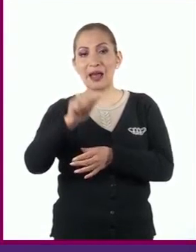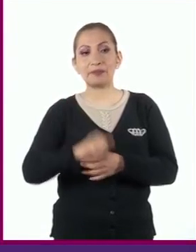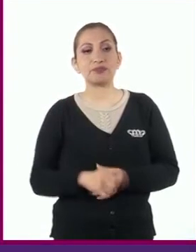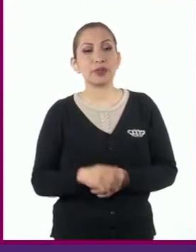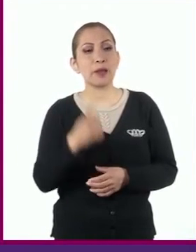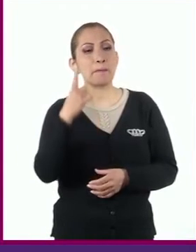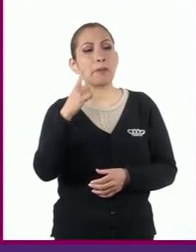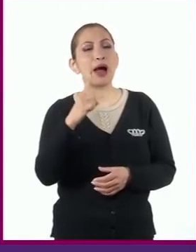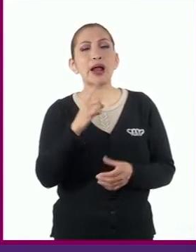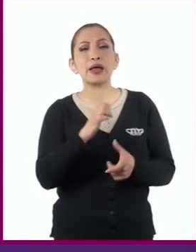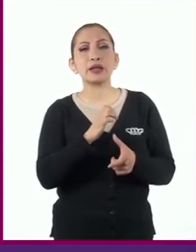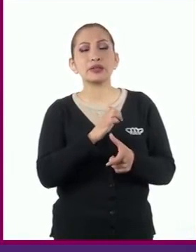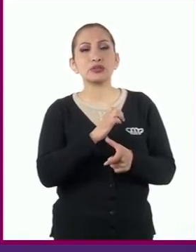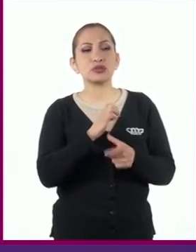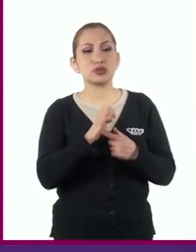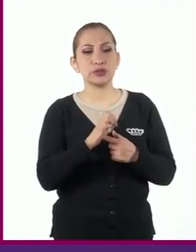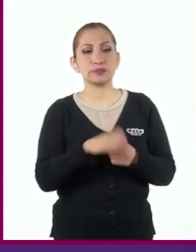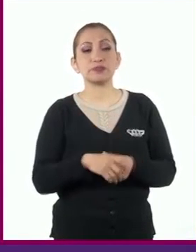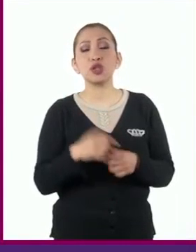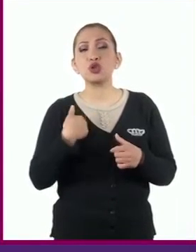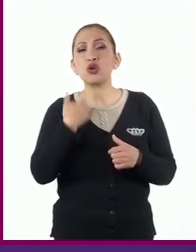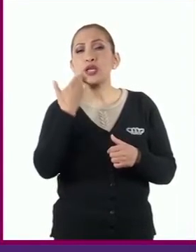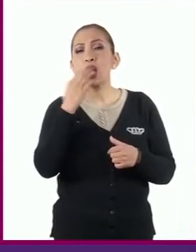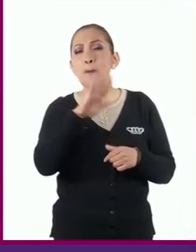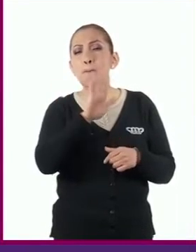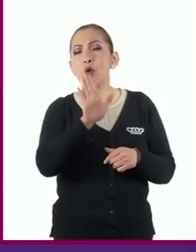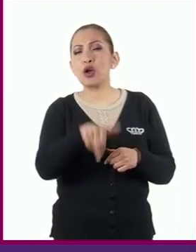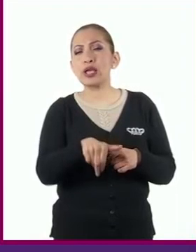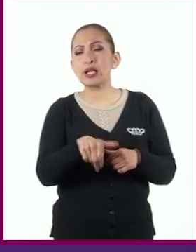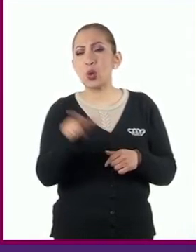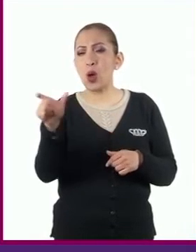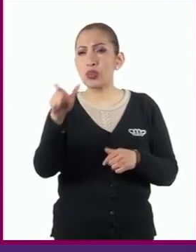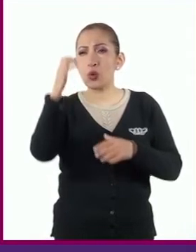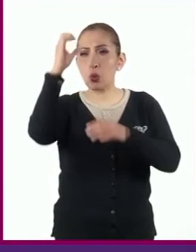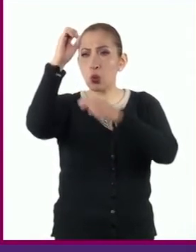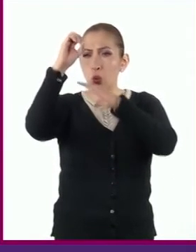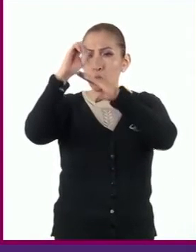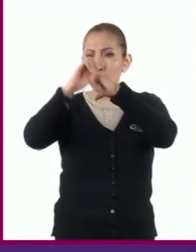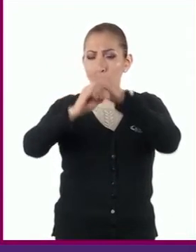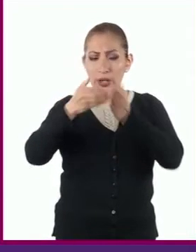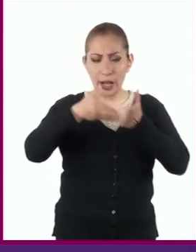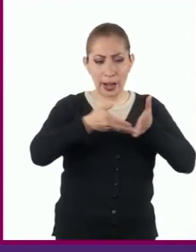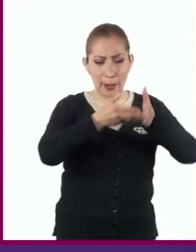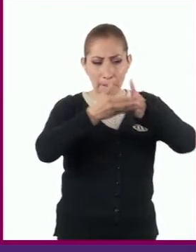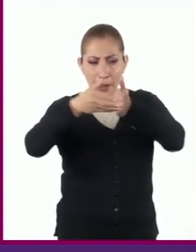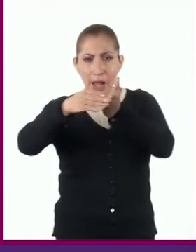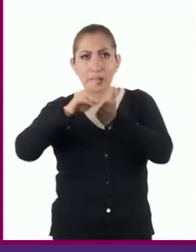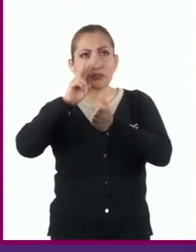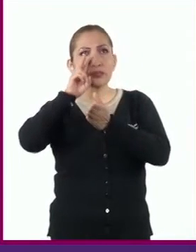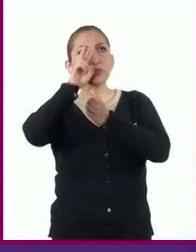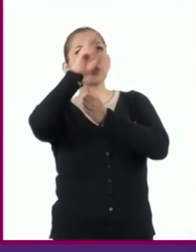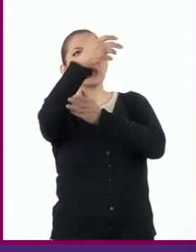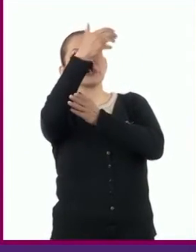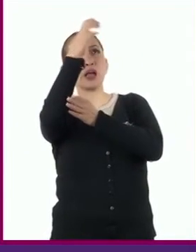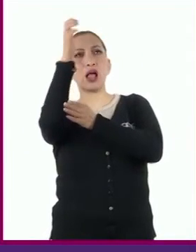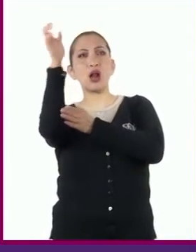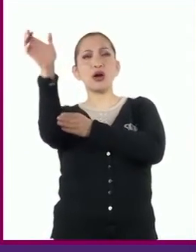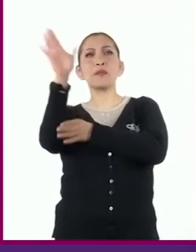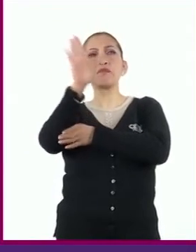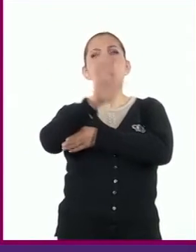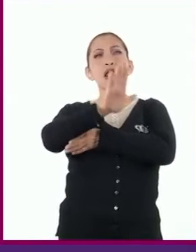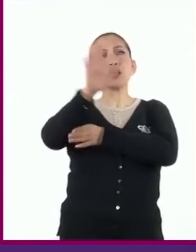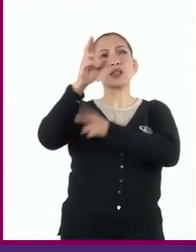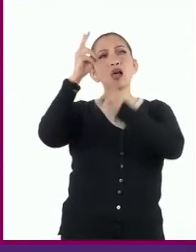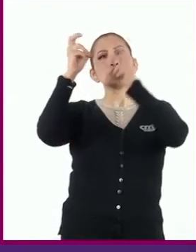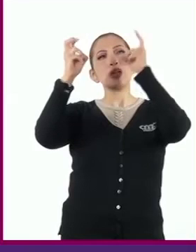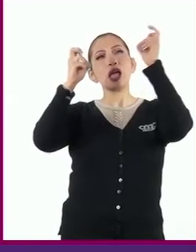Para entonces, quiero morir cuando decline el día, en alta mar y con la cara al cielo, donde parezca